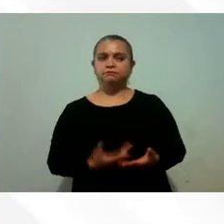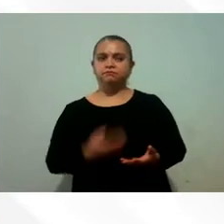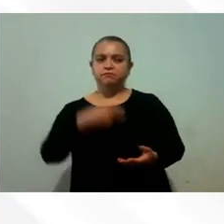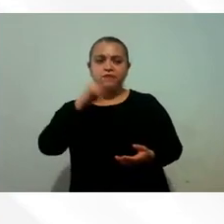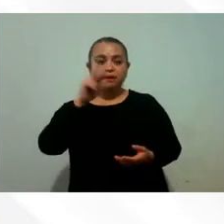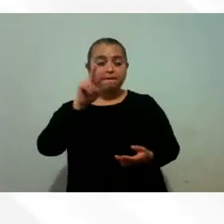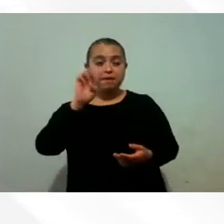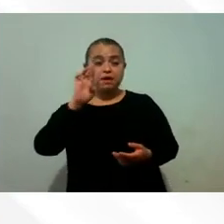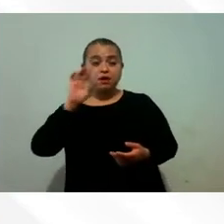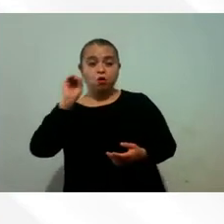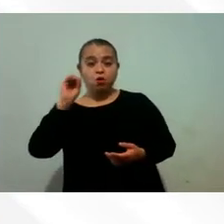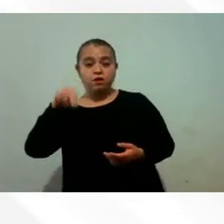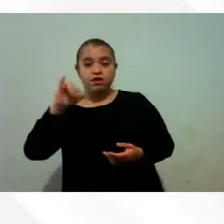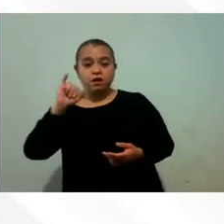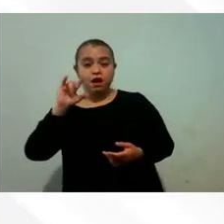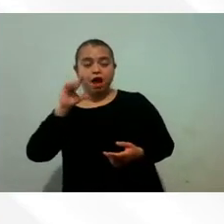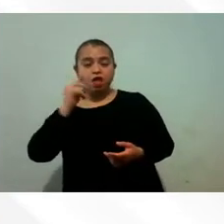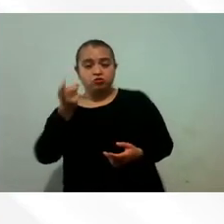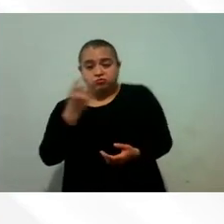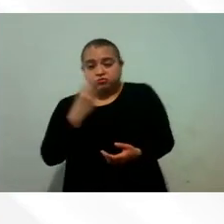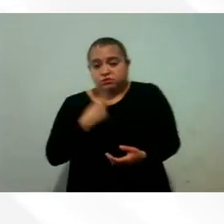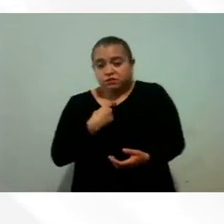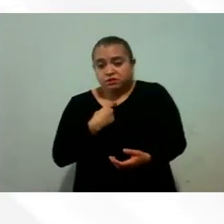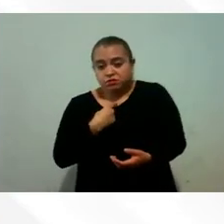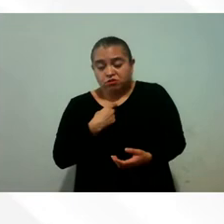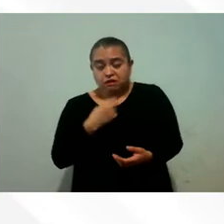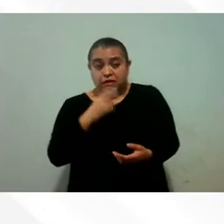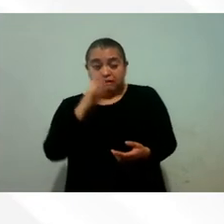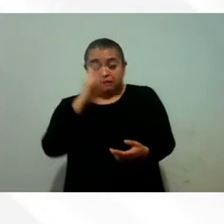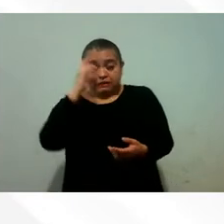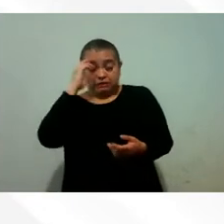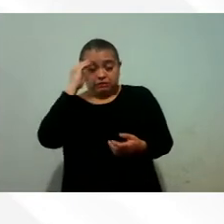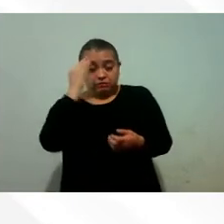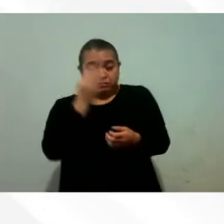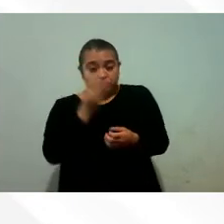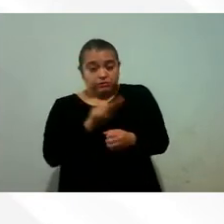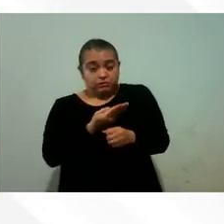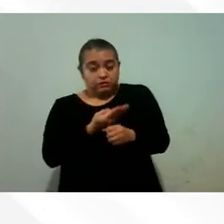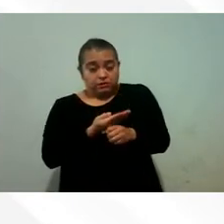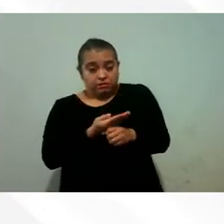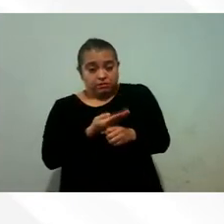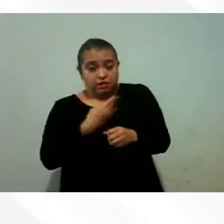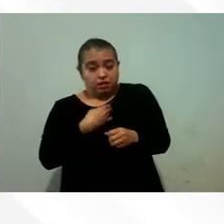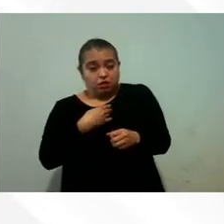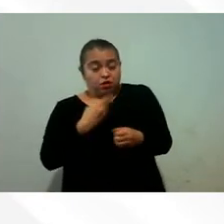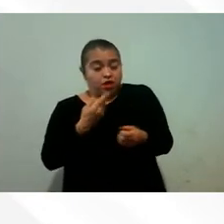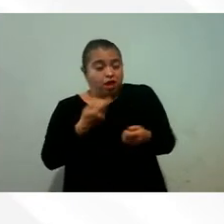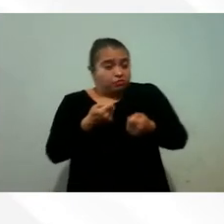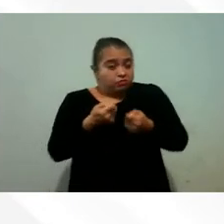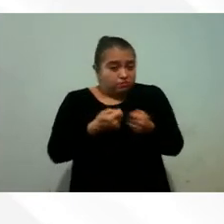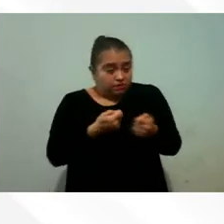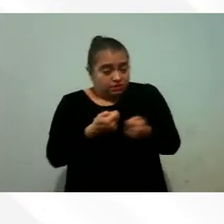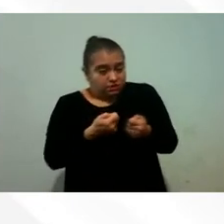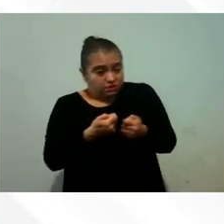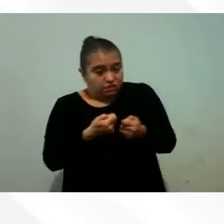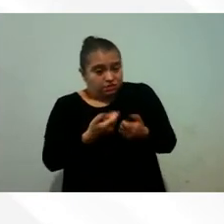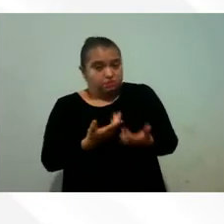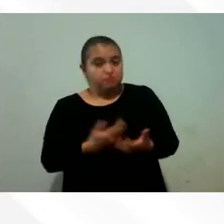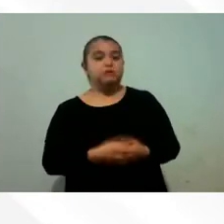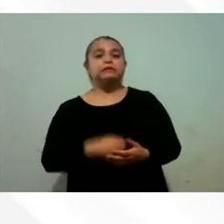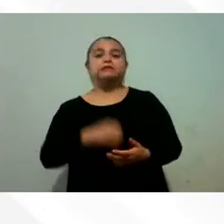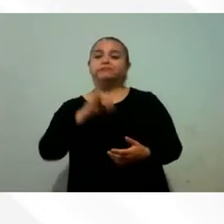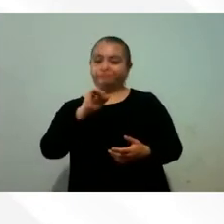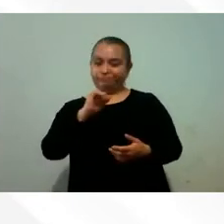Verónica nos dice que eres responsable de lo que has domesticado. Gracias, Verónica. Así